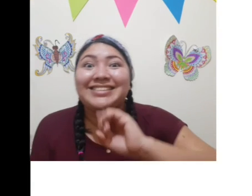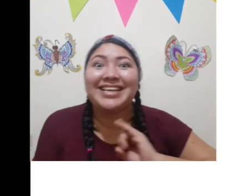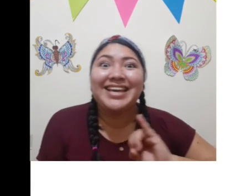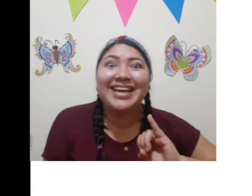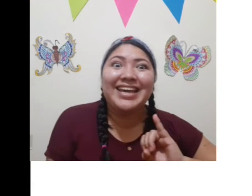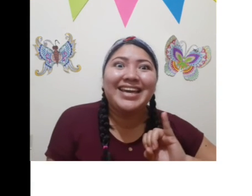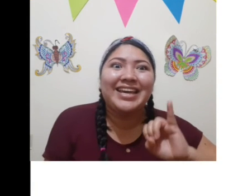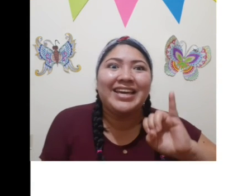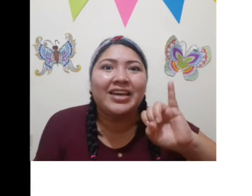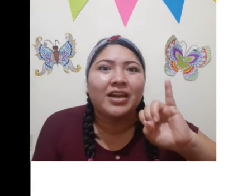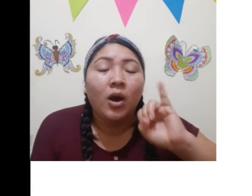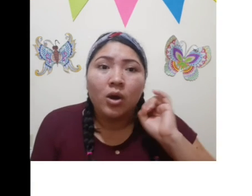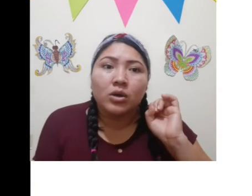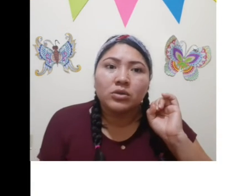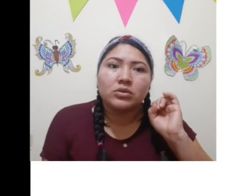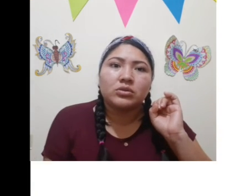sí